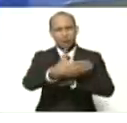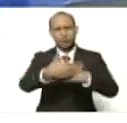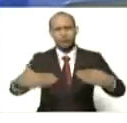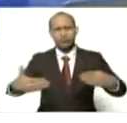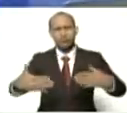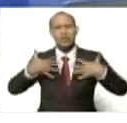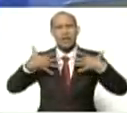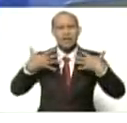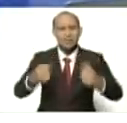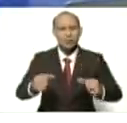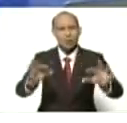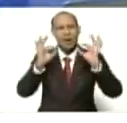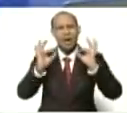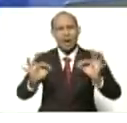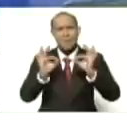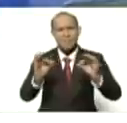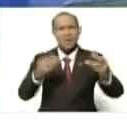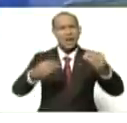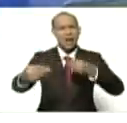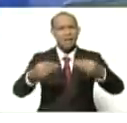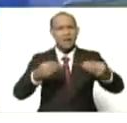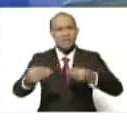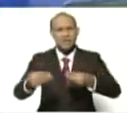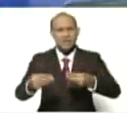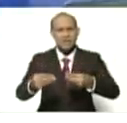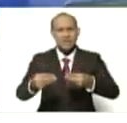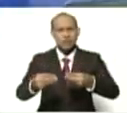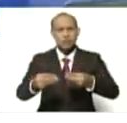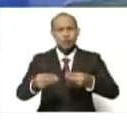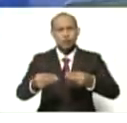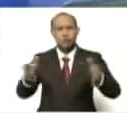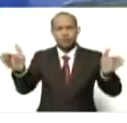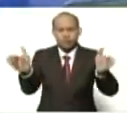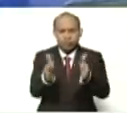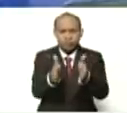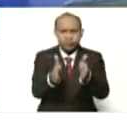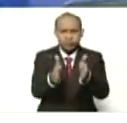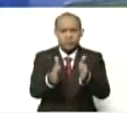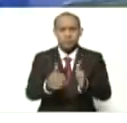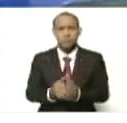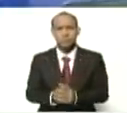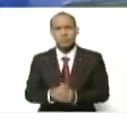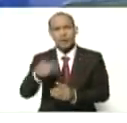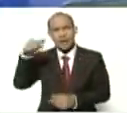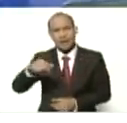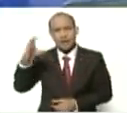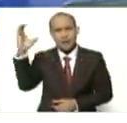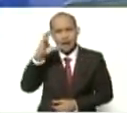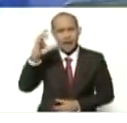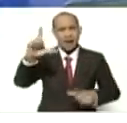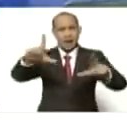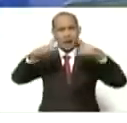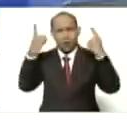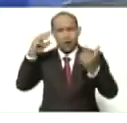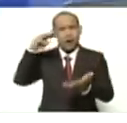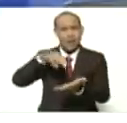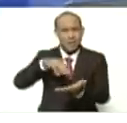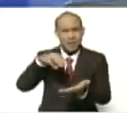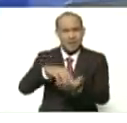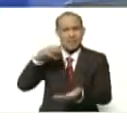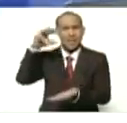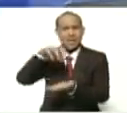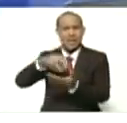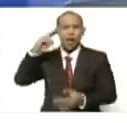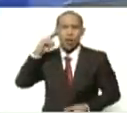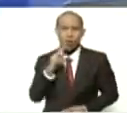especial con flexibilización parcial y limitada en caracas la guaira miranda y el estado